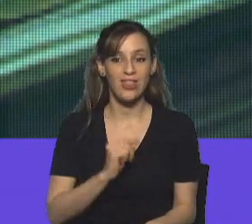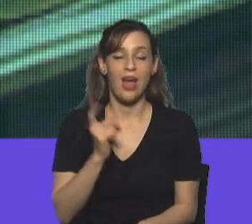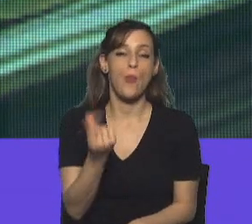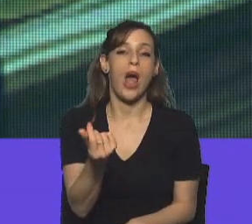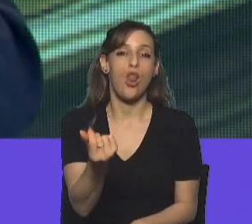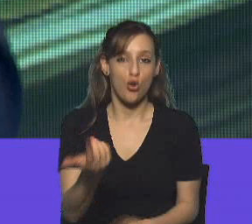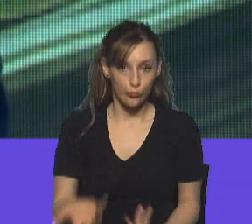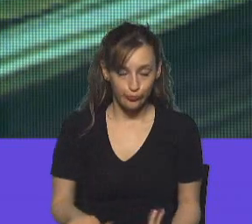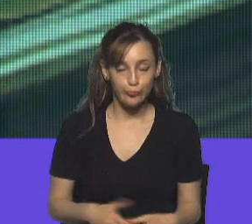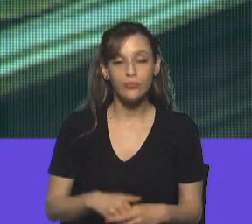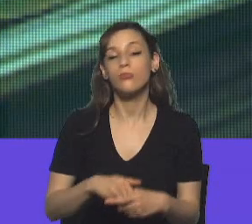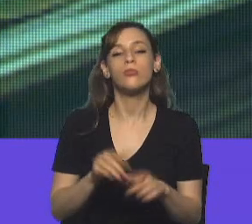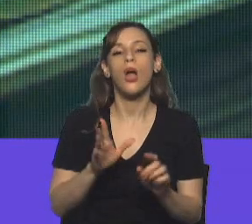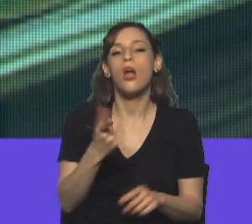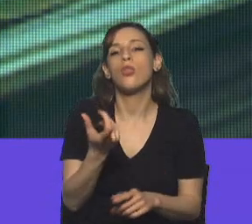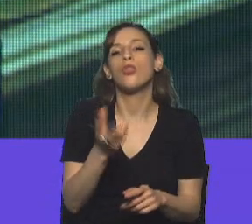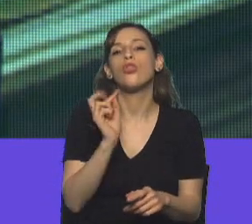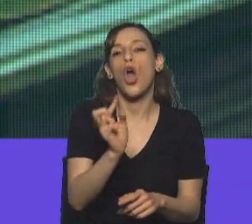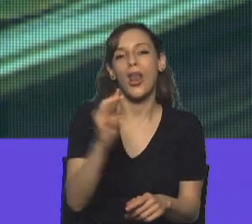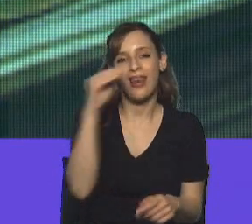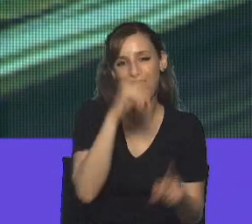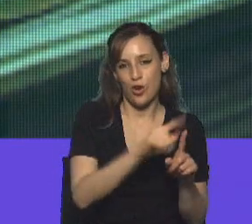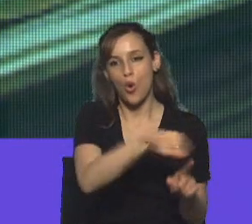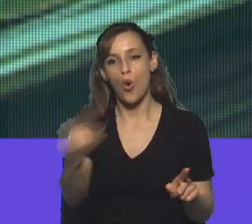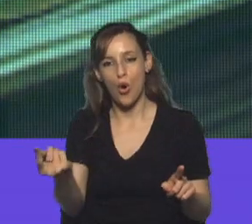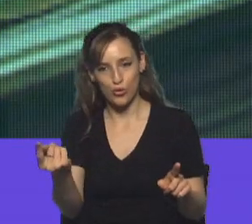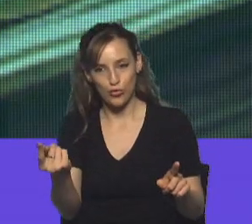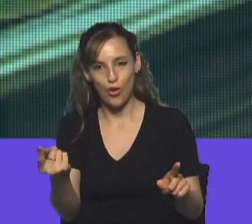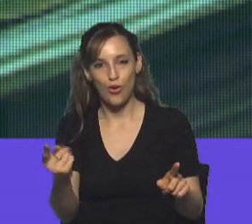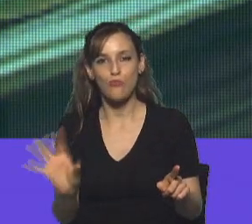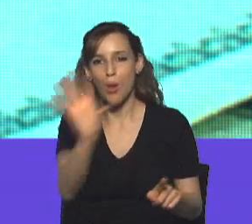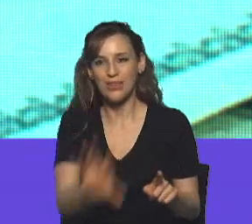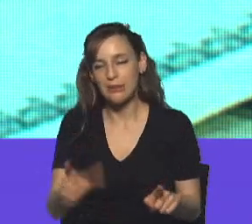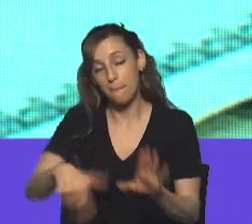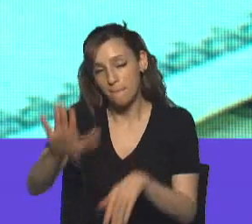menos en esta ciudad el dólar blue sabemos que el interior generalmente es un poco muy caro bien gracias raúl